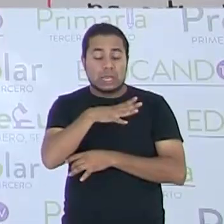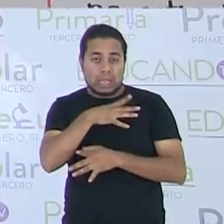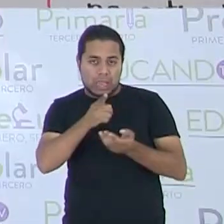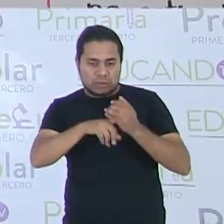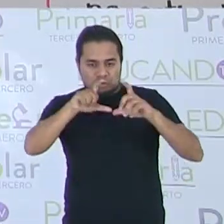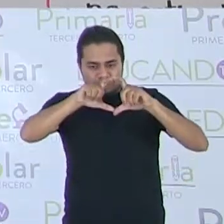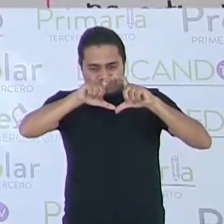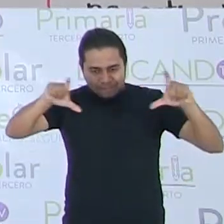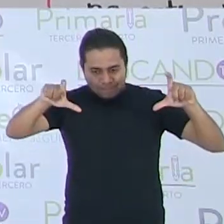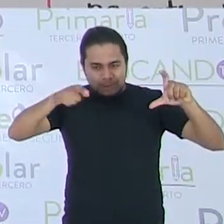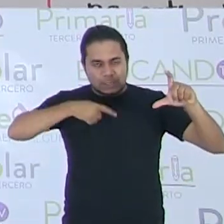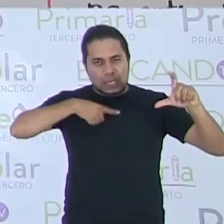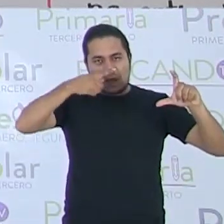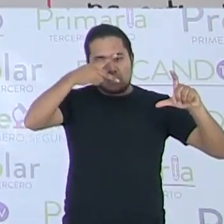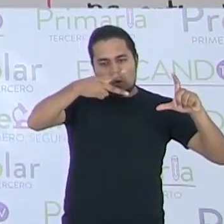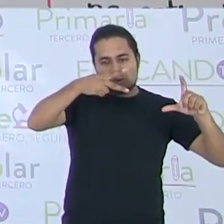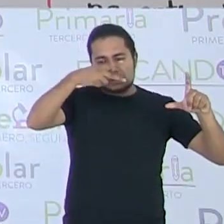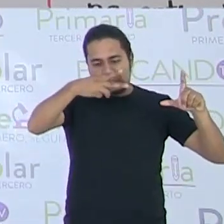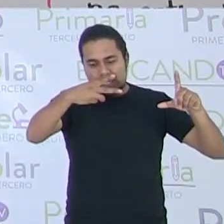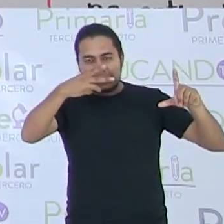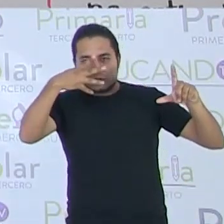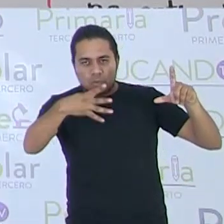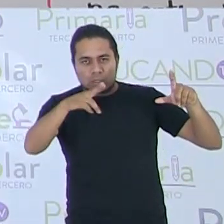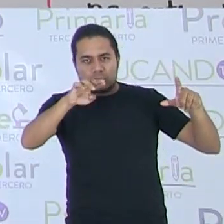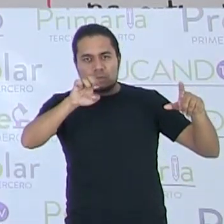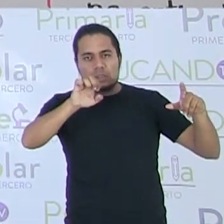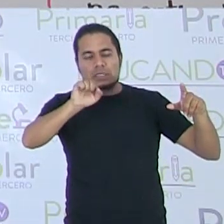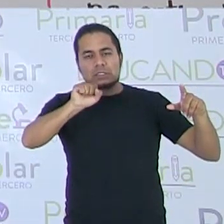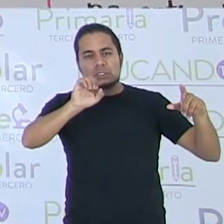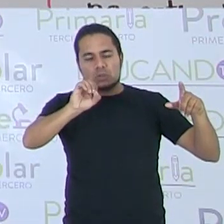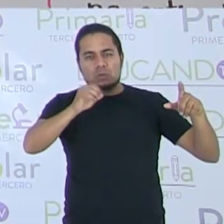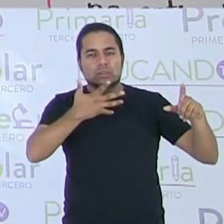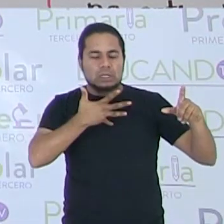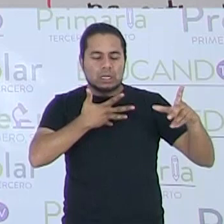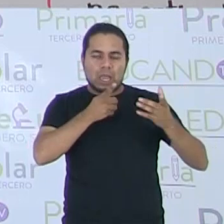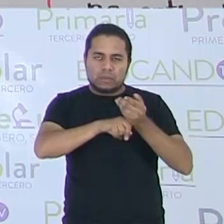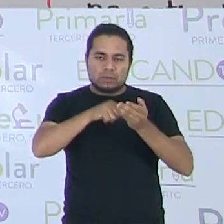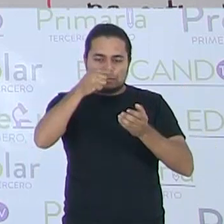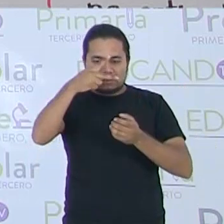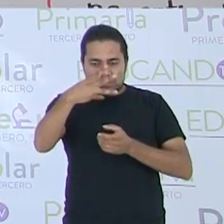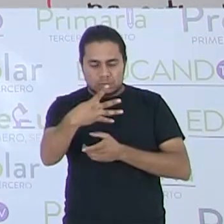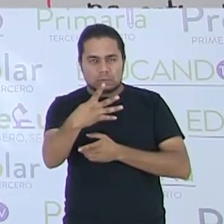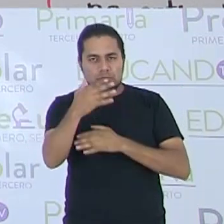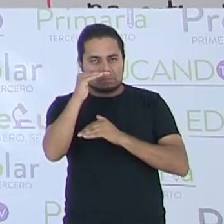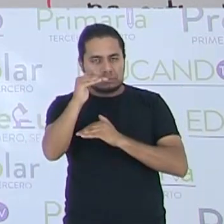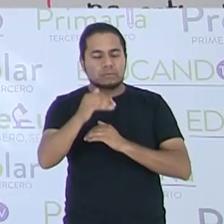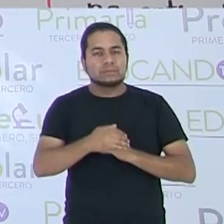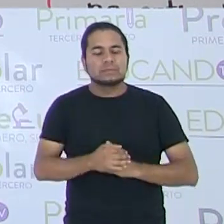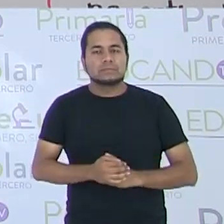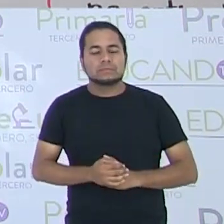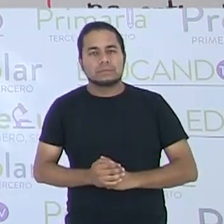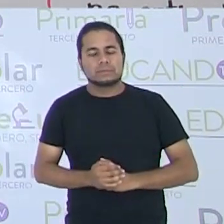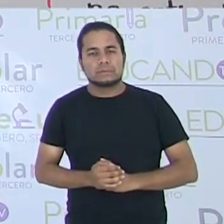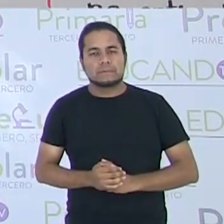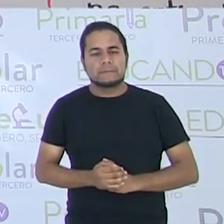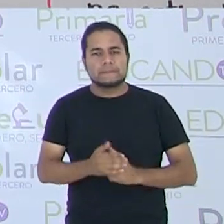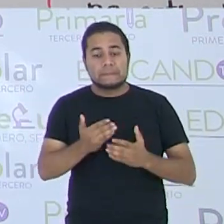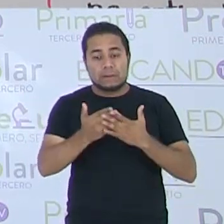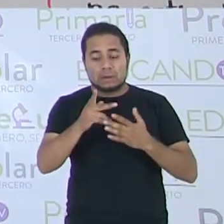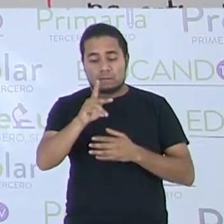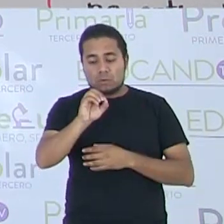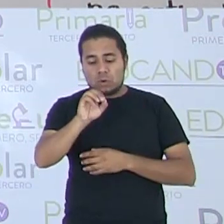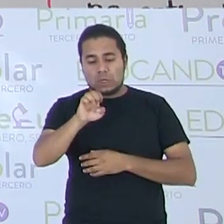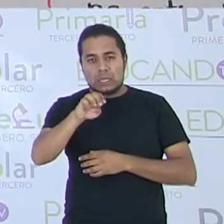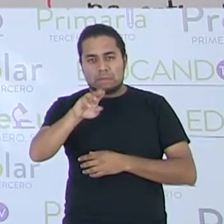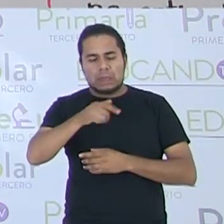formadas desde 2 versos hasta 4 versos. Ahora bien, los poemas, ¿qué es